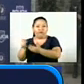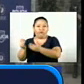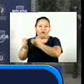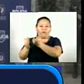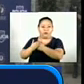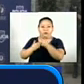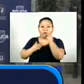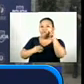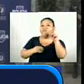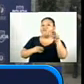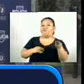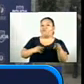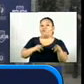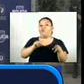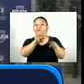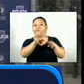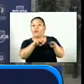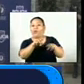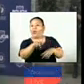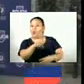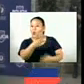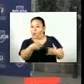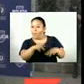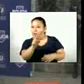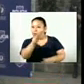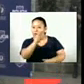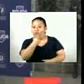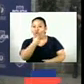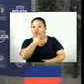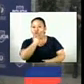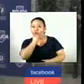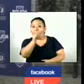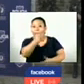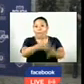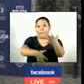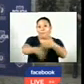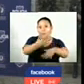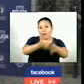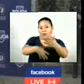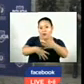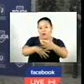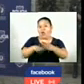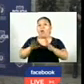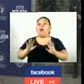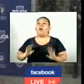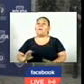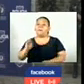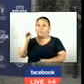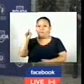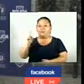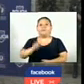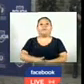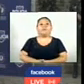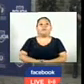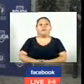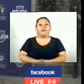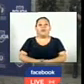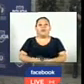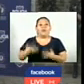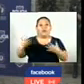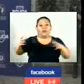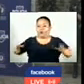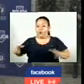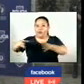había una actividad irregular en la zona costera y en el mar es así como la